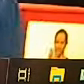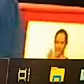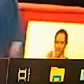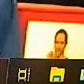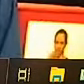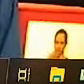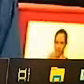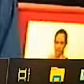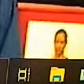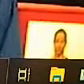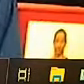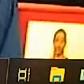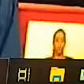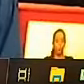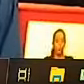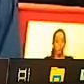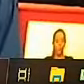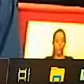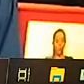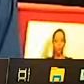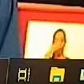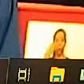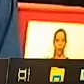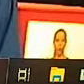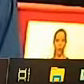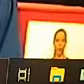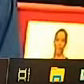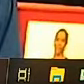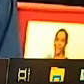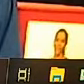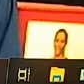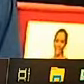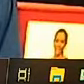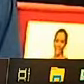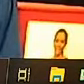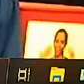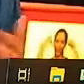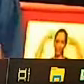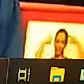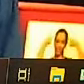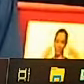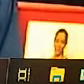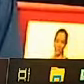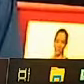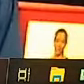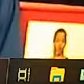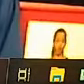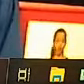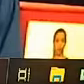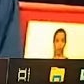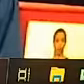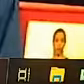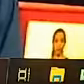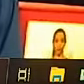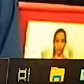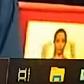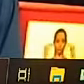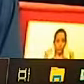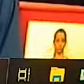gestión para el pueblo, y eso es ese mensaje que el comandante Chávez nos decía y que hoy tenemos que reivindicar. Y pues,